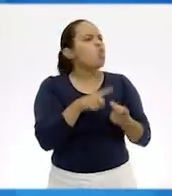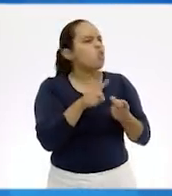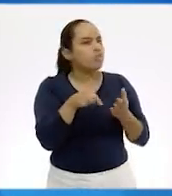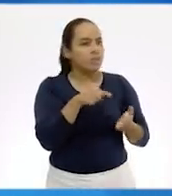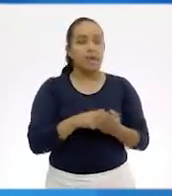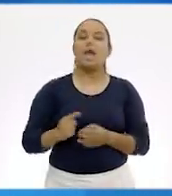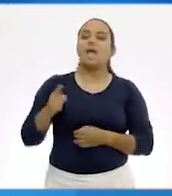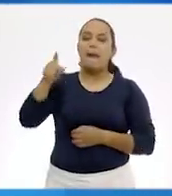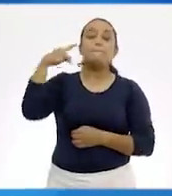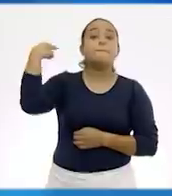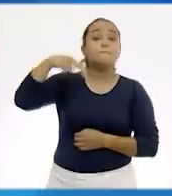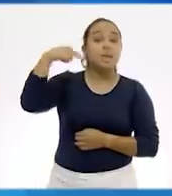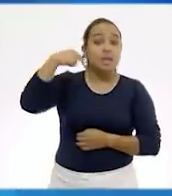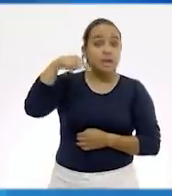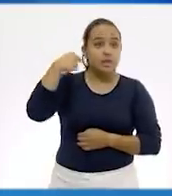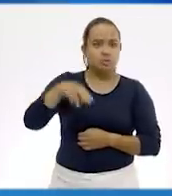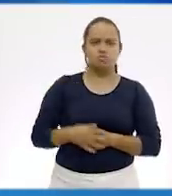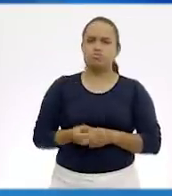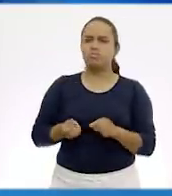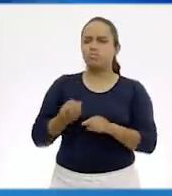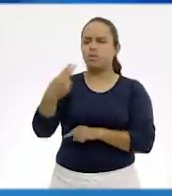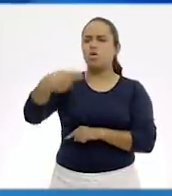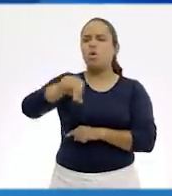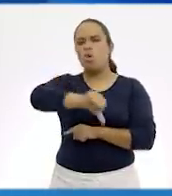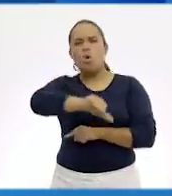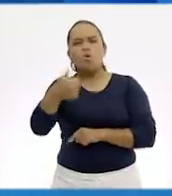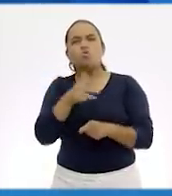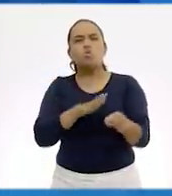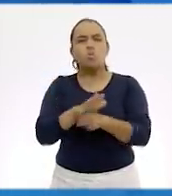en Veracruz. Mm. Se le conoce como